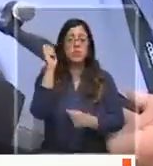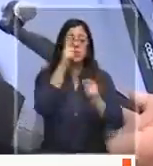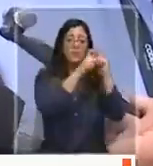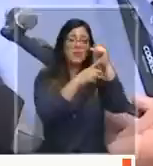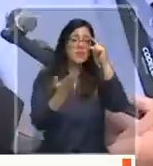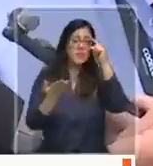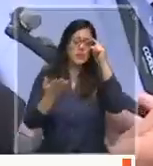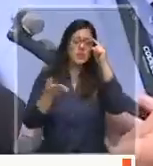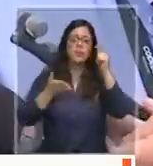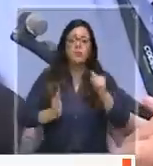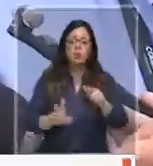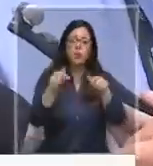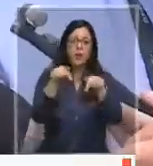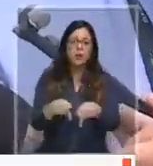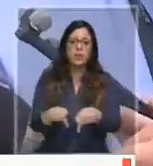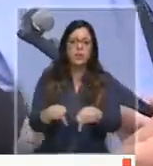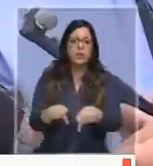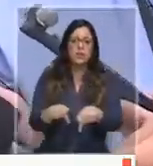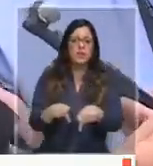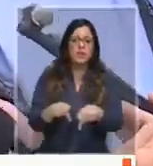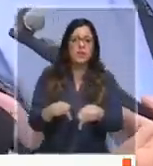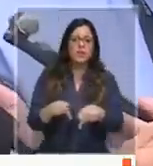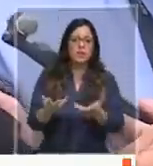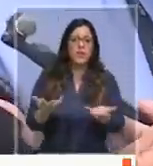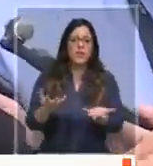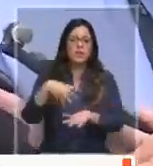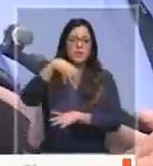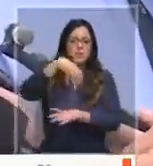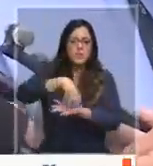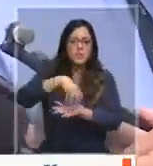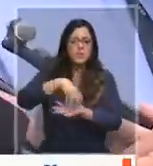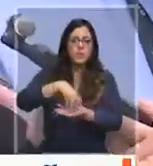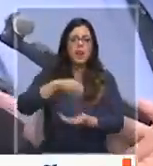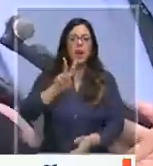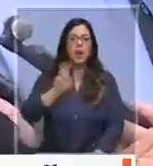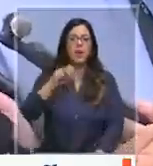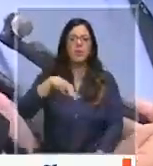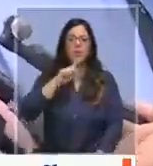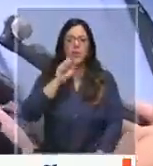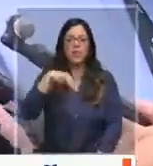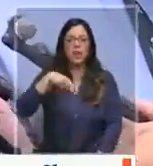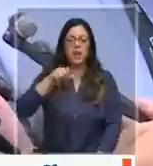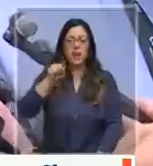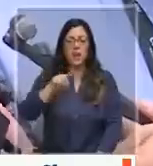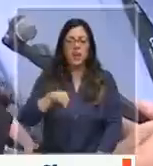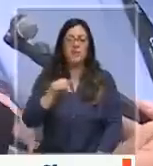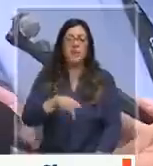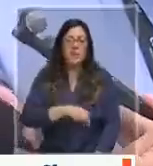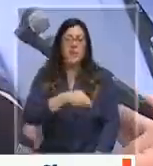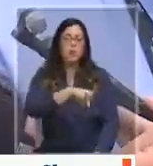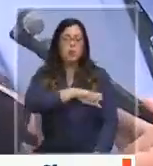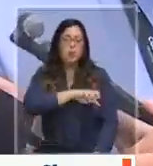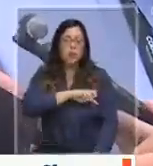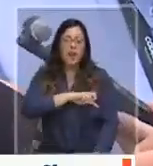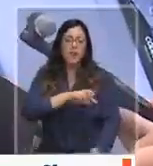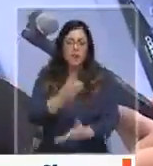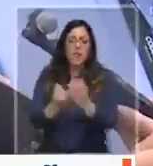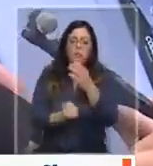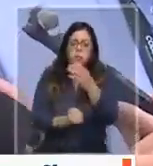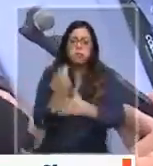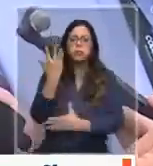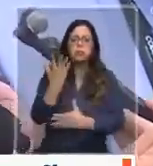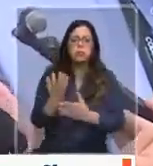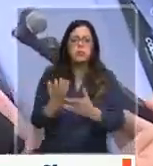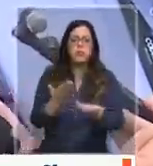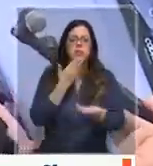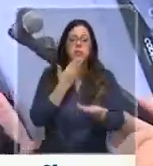vamos a seguir acá. Nosotros vamos a seguir siendo la división Ventana, instalada en Puchuncaví, modernizándonos, invirtiendo, siendo